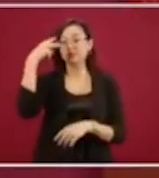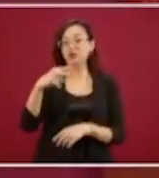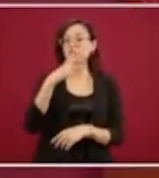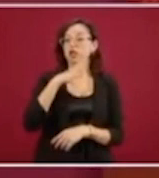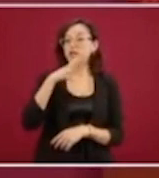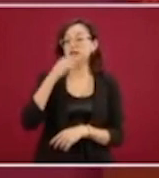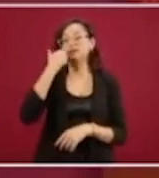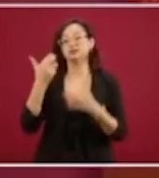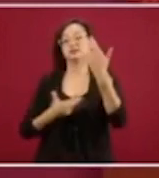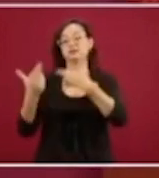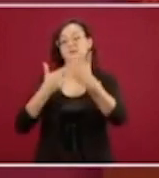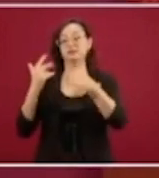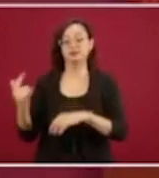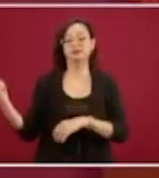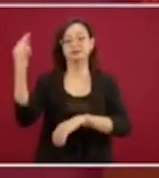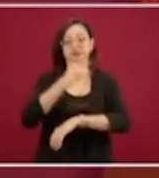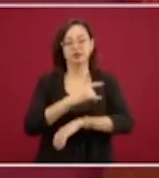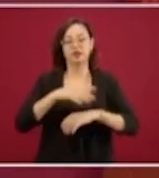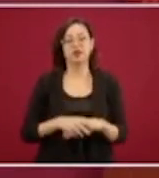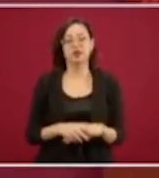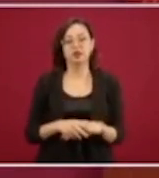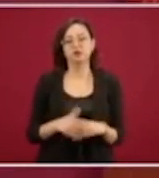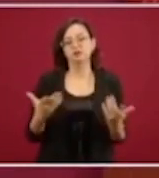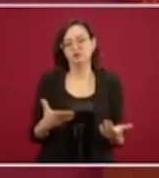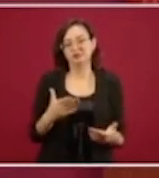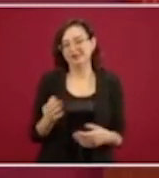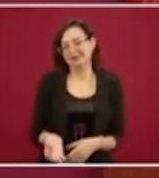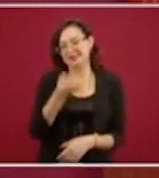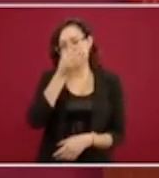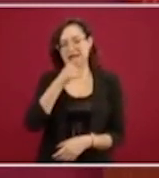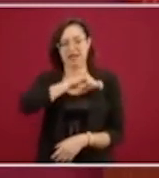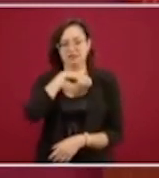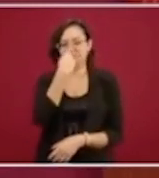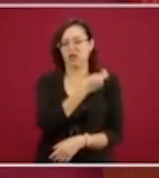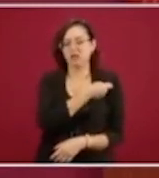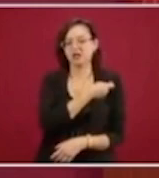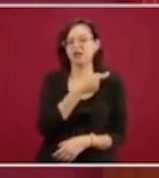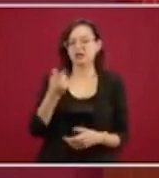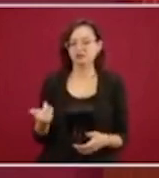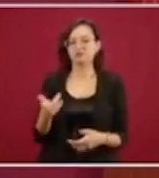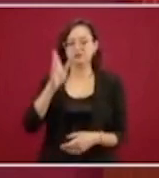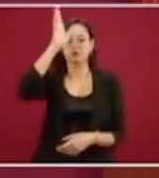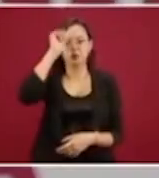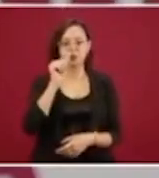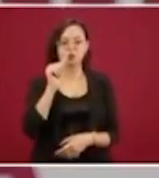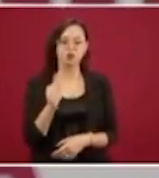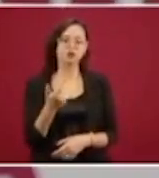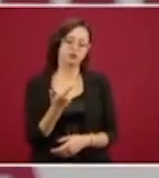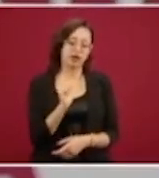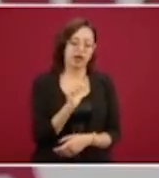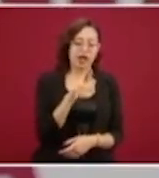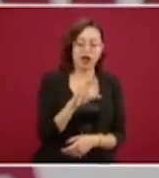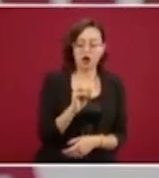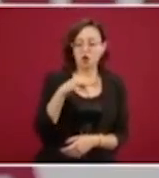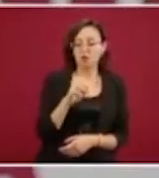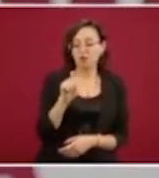ahora supongo va a mejorar mucho, es el de España, porque se acordó un vuelo con Aeroméxico, ya se autorizó